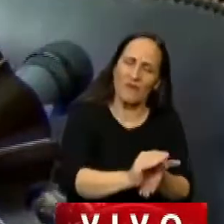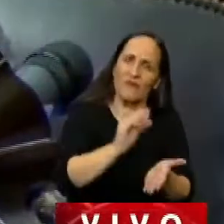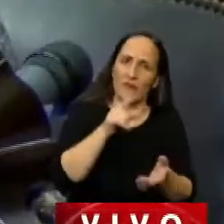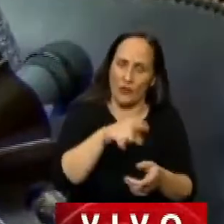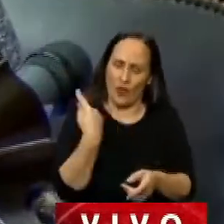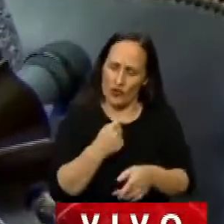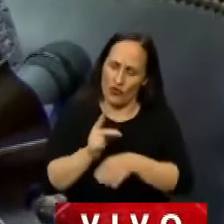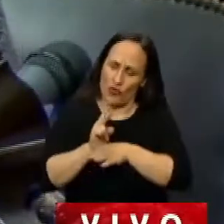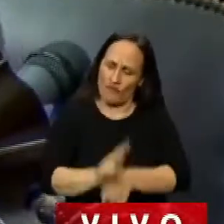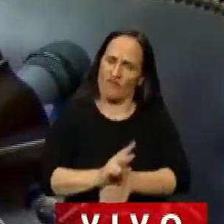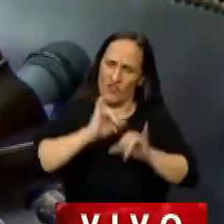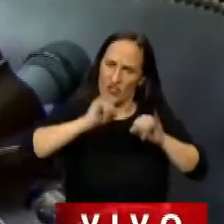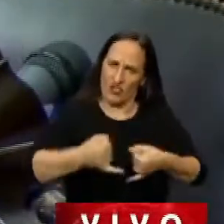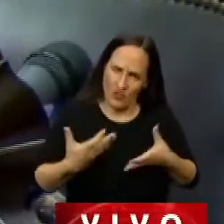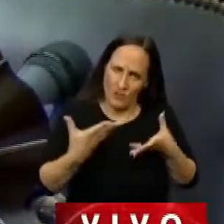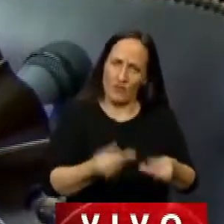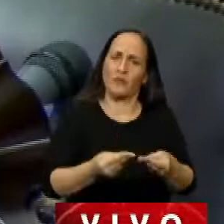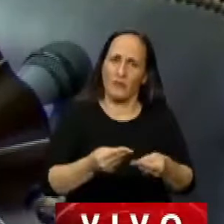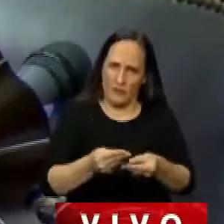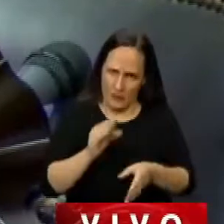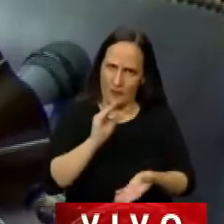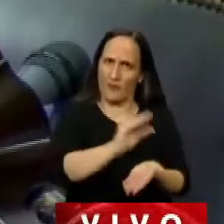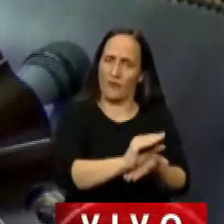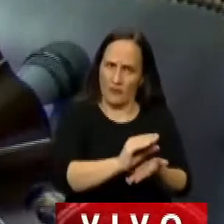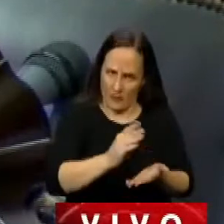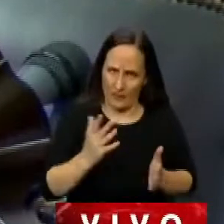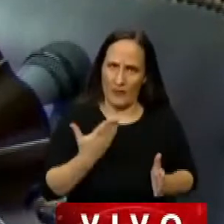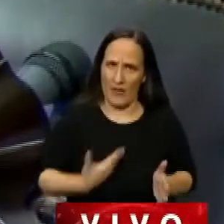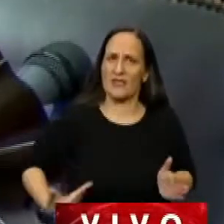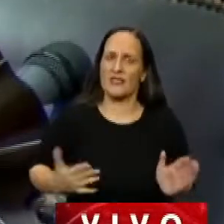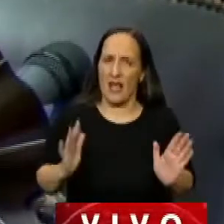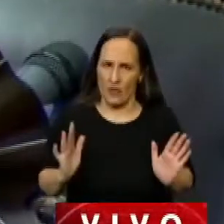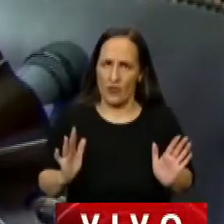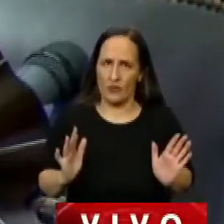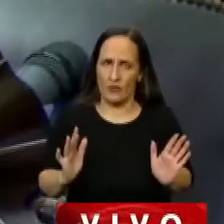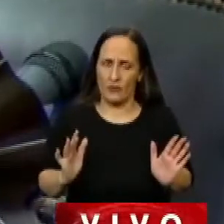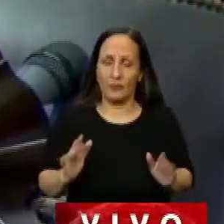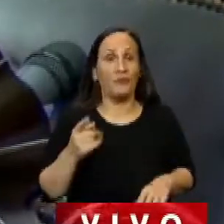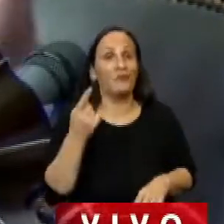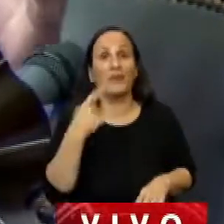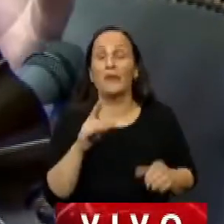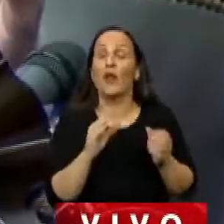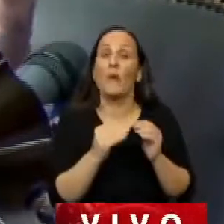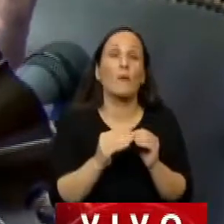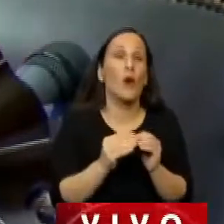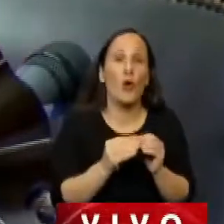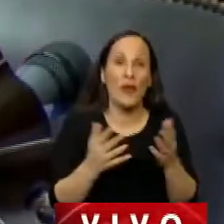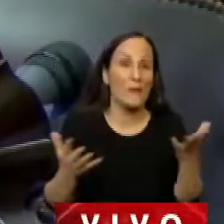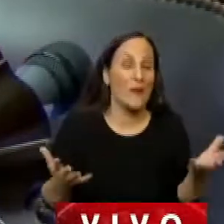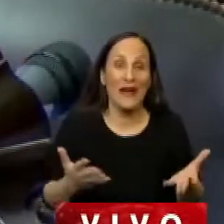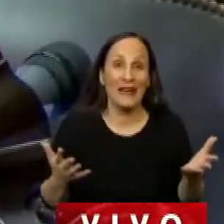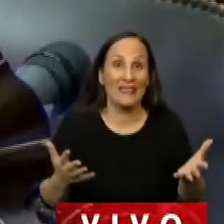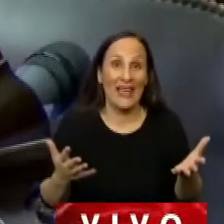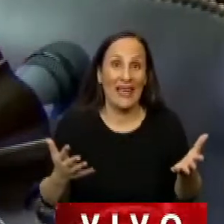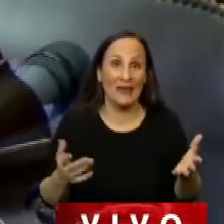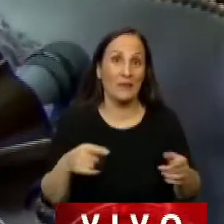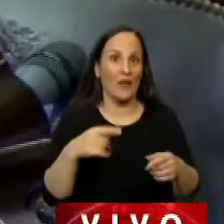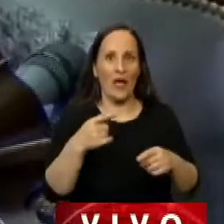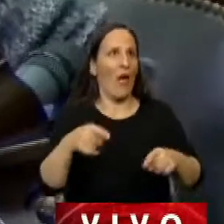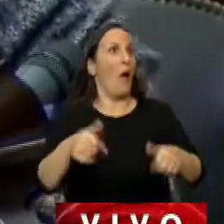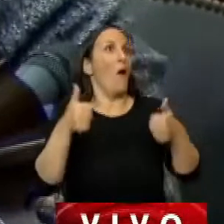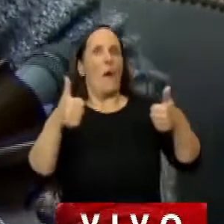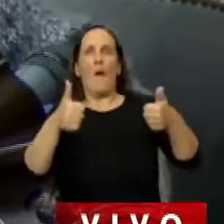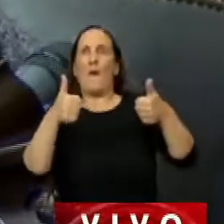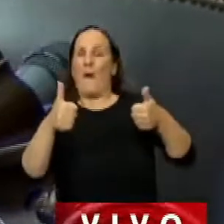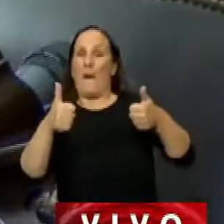estatal. Pero justamente también, como el problema es que no es oro todo lo que reluce, tenemos